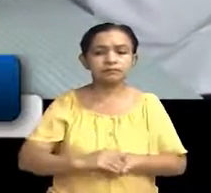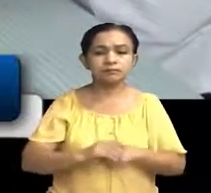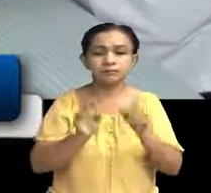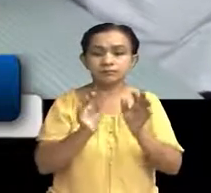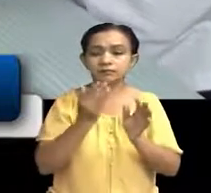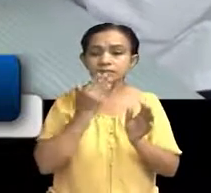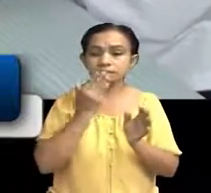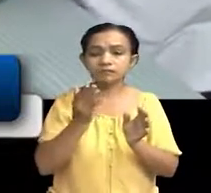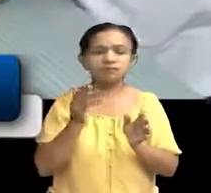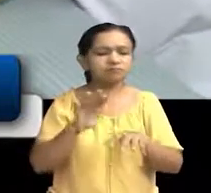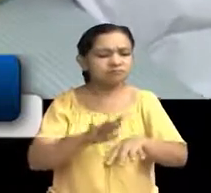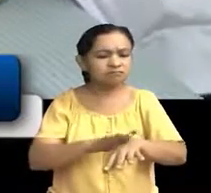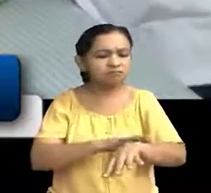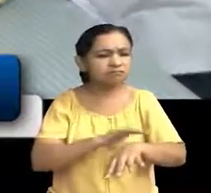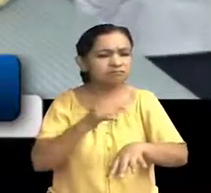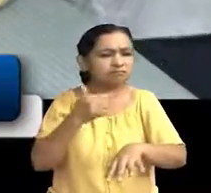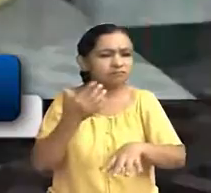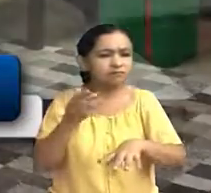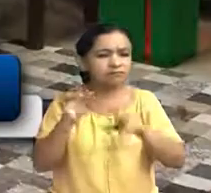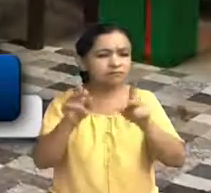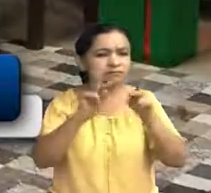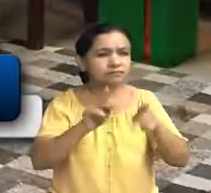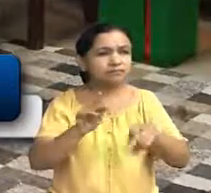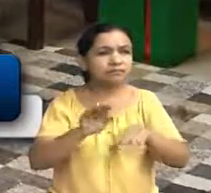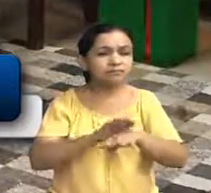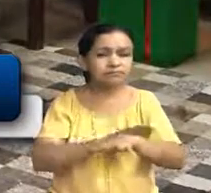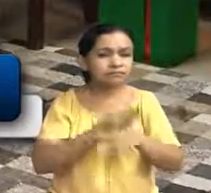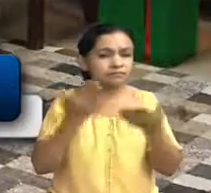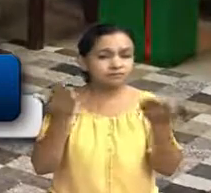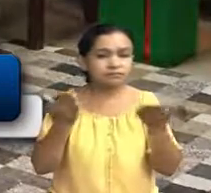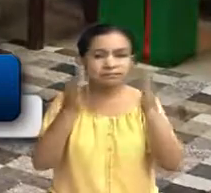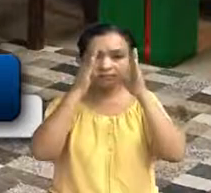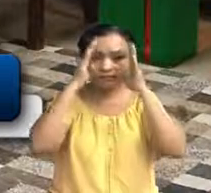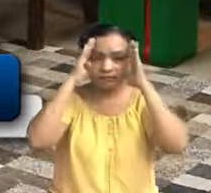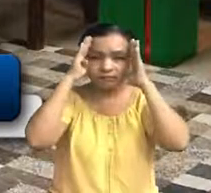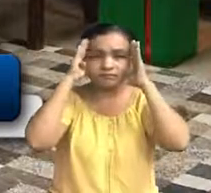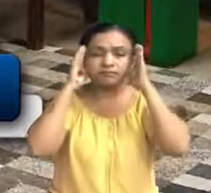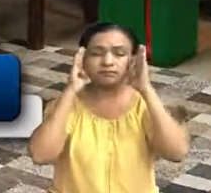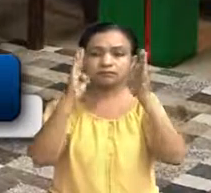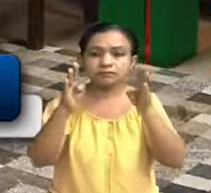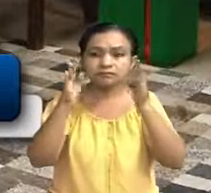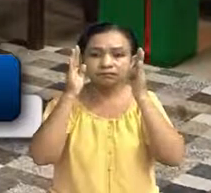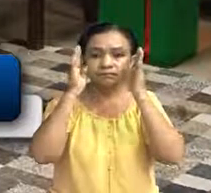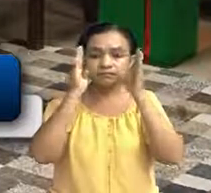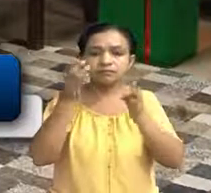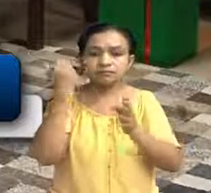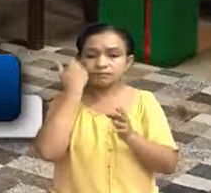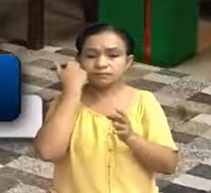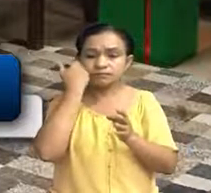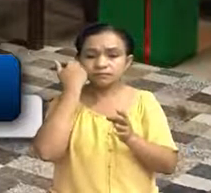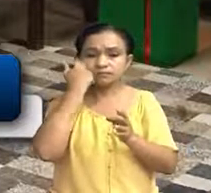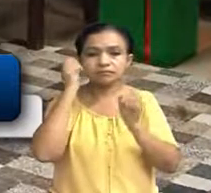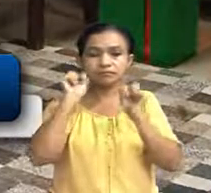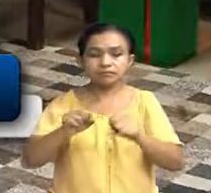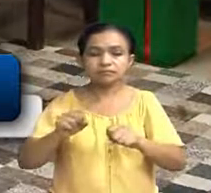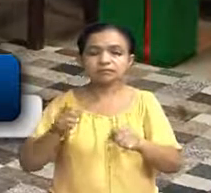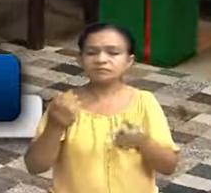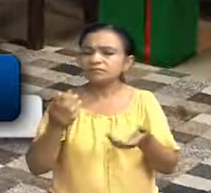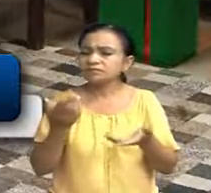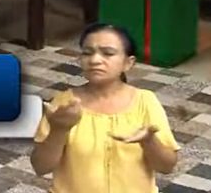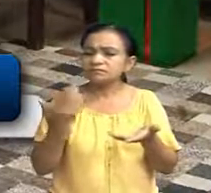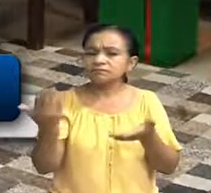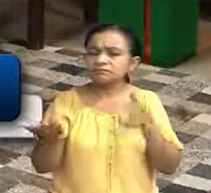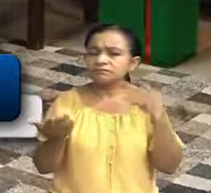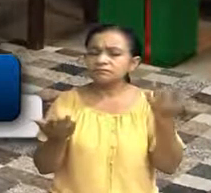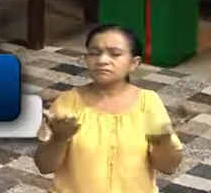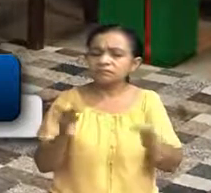bueno decirlo para que las personas estén atentas a esta enfermedad que se puede presentar.